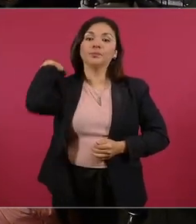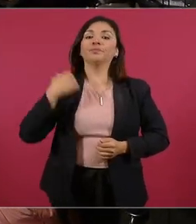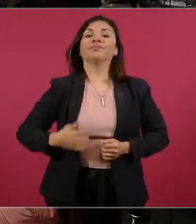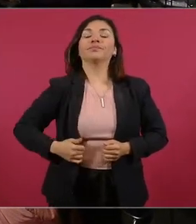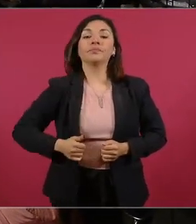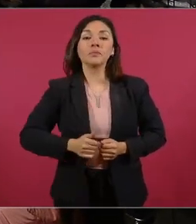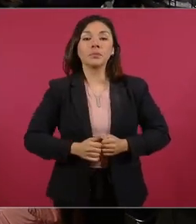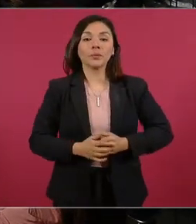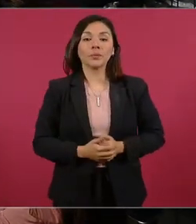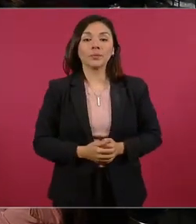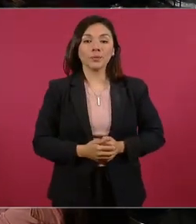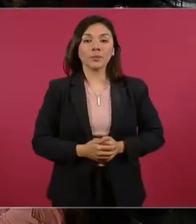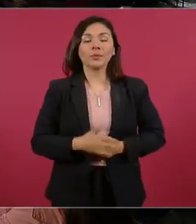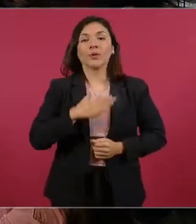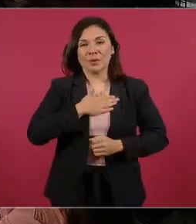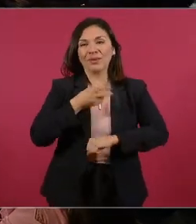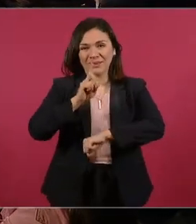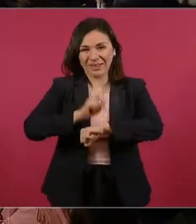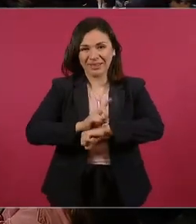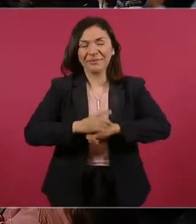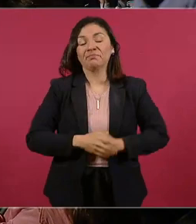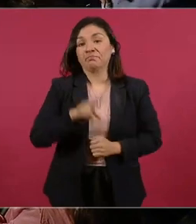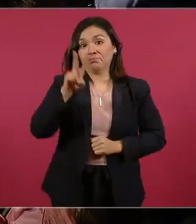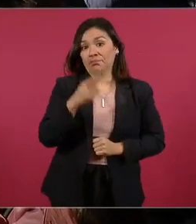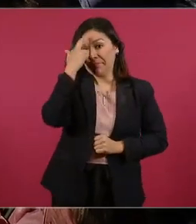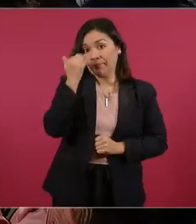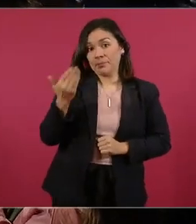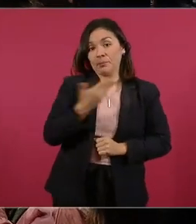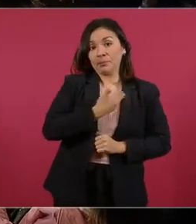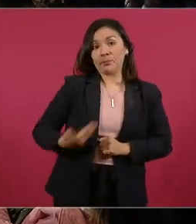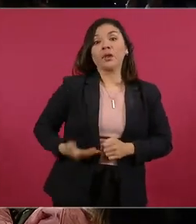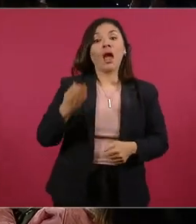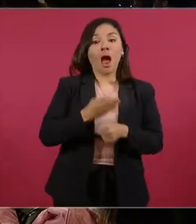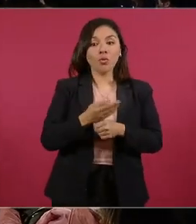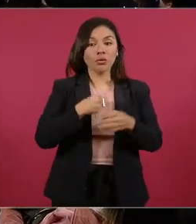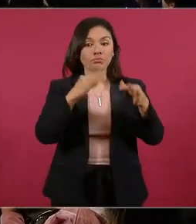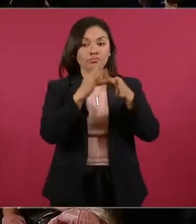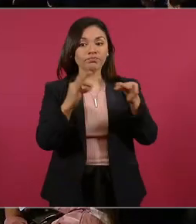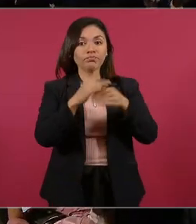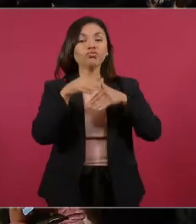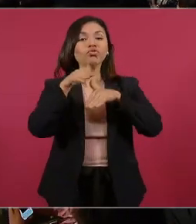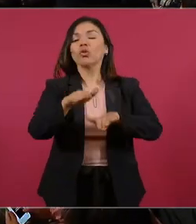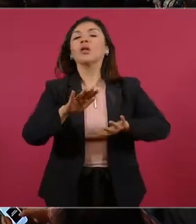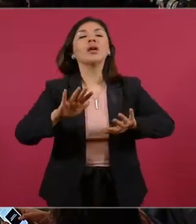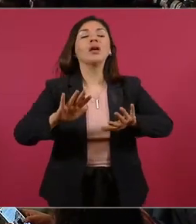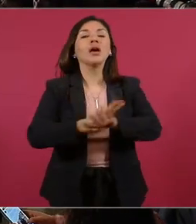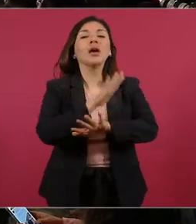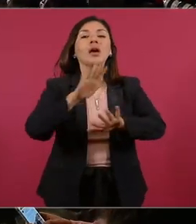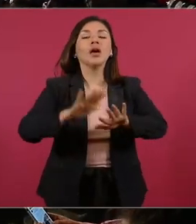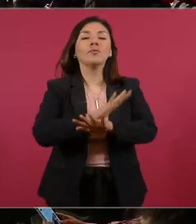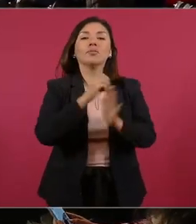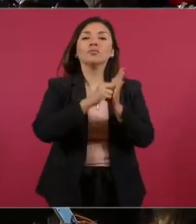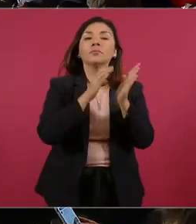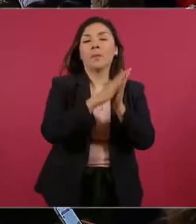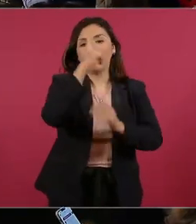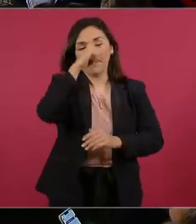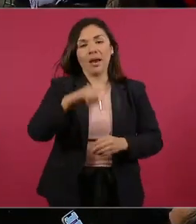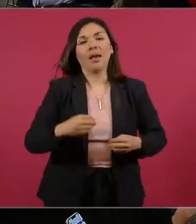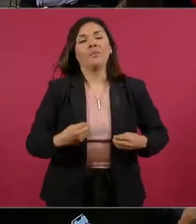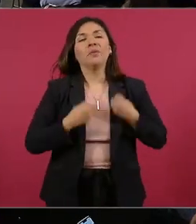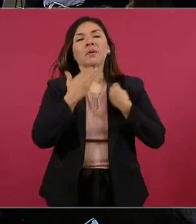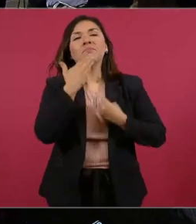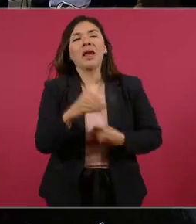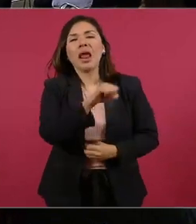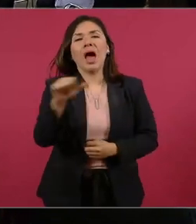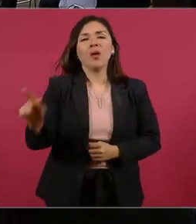Muy buenos días. Como lo ha comentado el presidente, vamos a hablar sobre las reformas para el bienestar del pueblo de